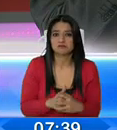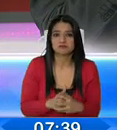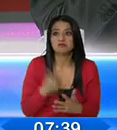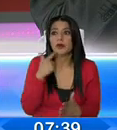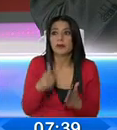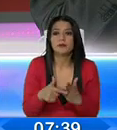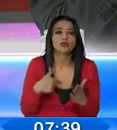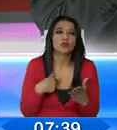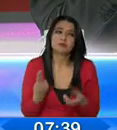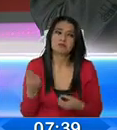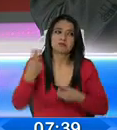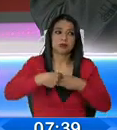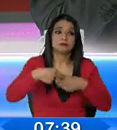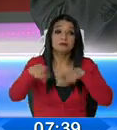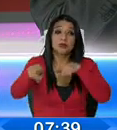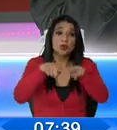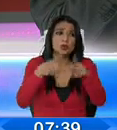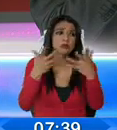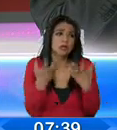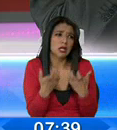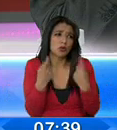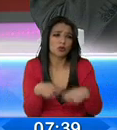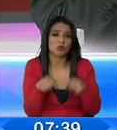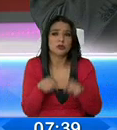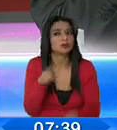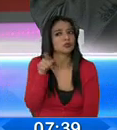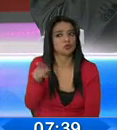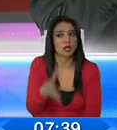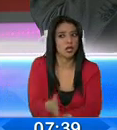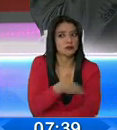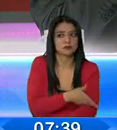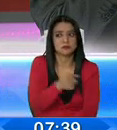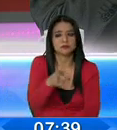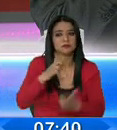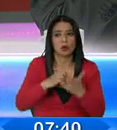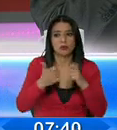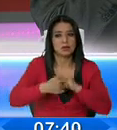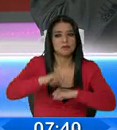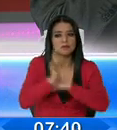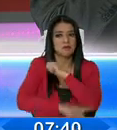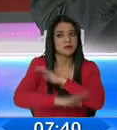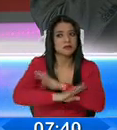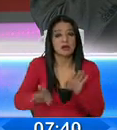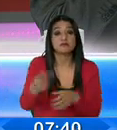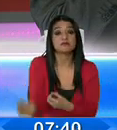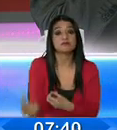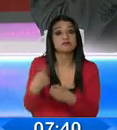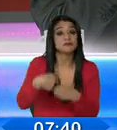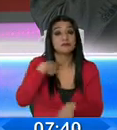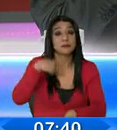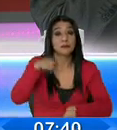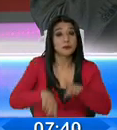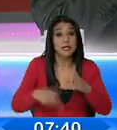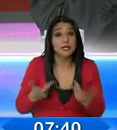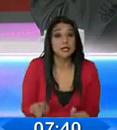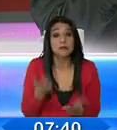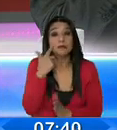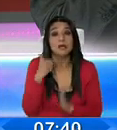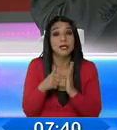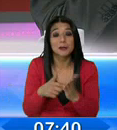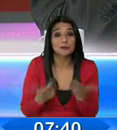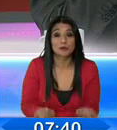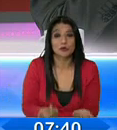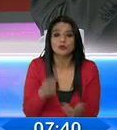postulando para determinado tipo de contrato quienes ya tenían sanciones previas por mala